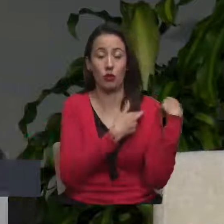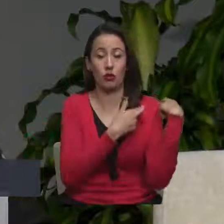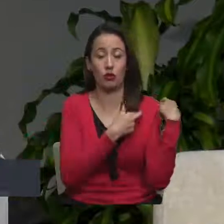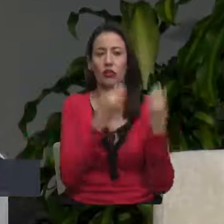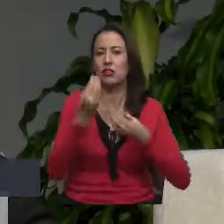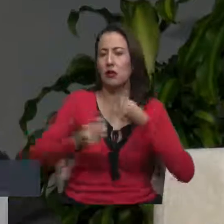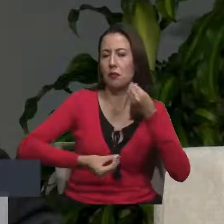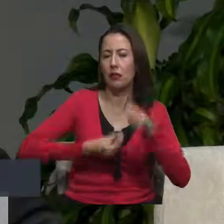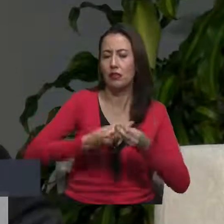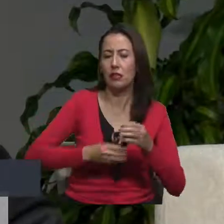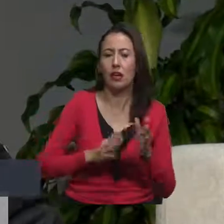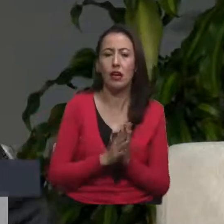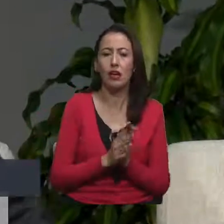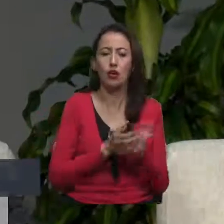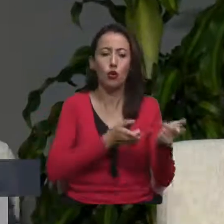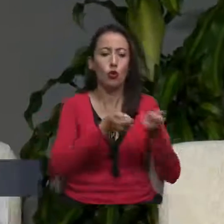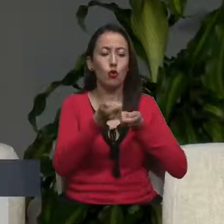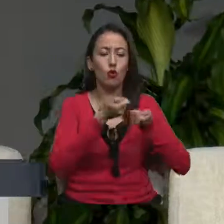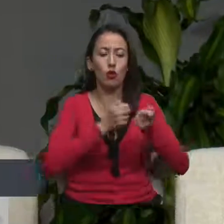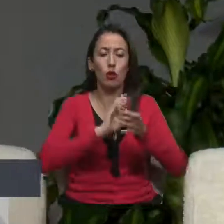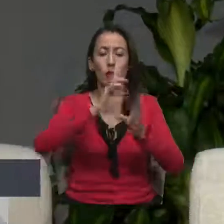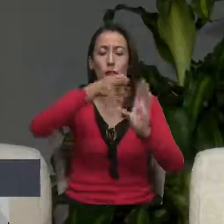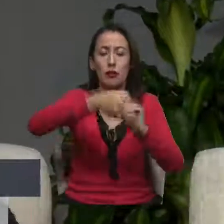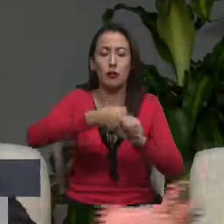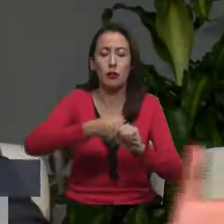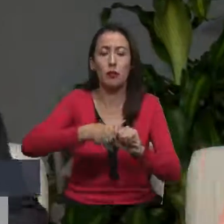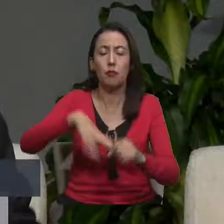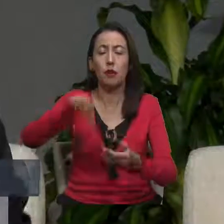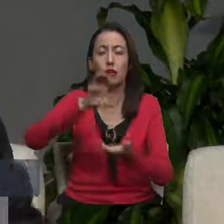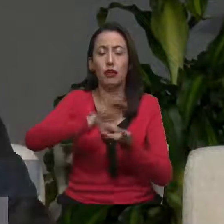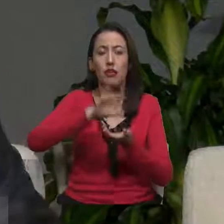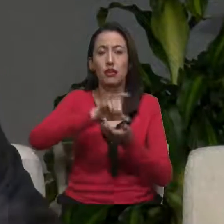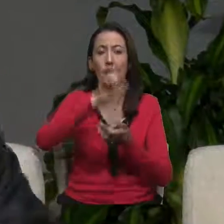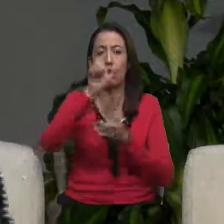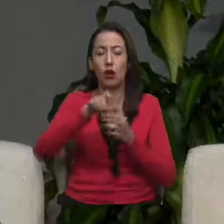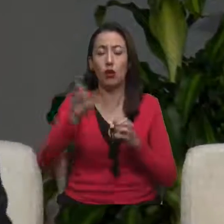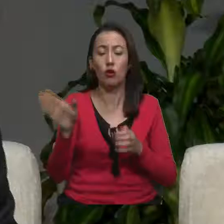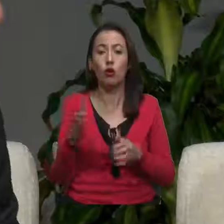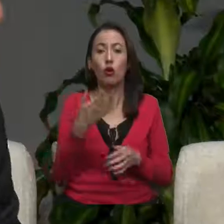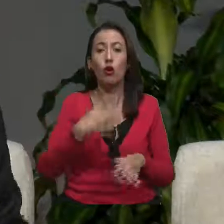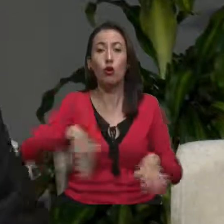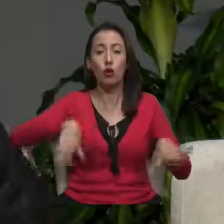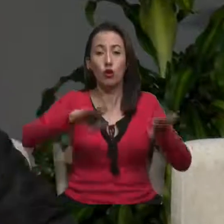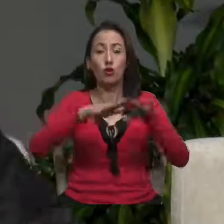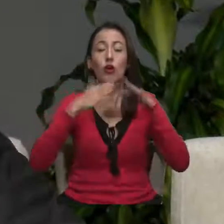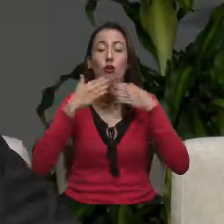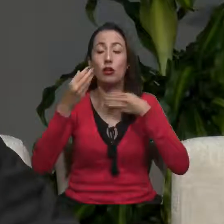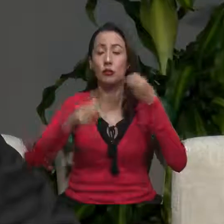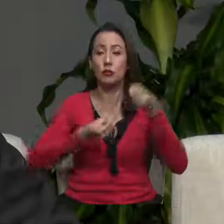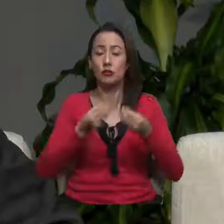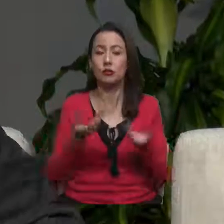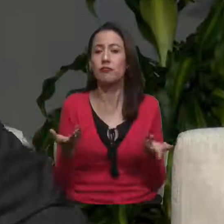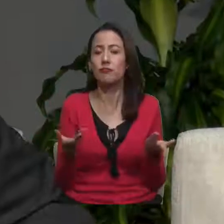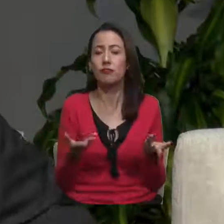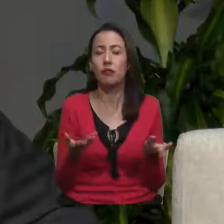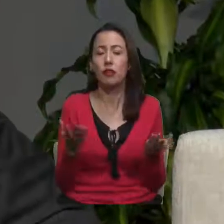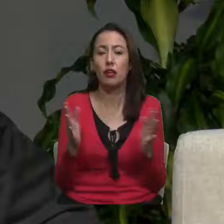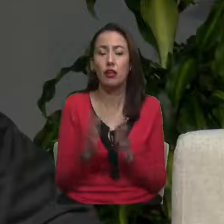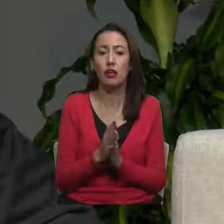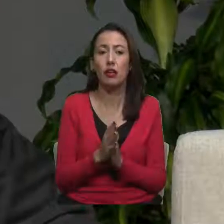si se quiere a través de de trujillo y todos los integrantes del consejo de participación ciudadana